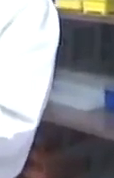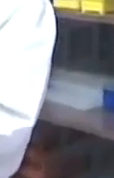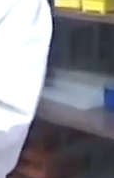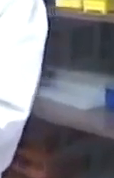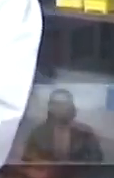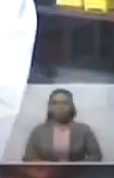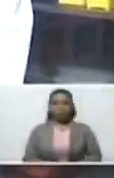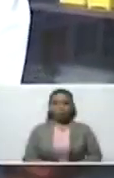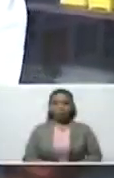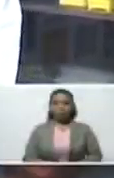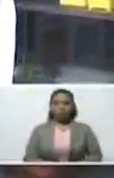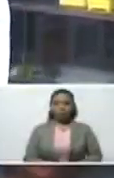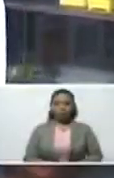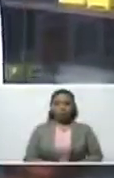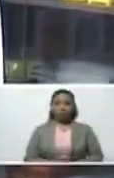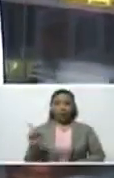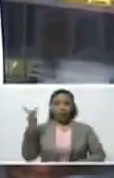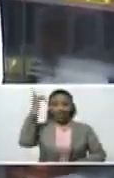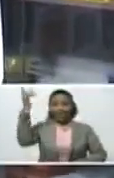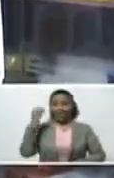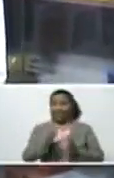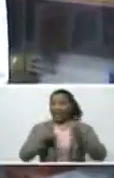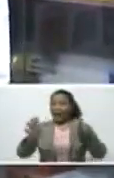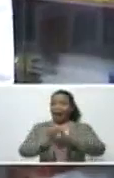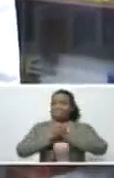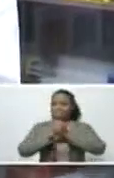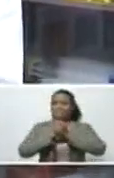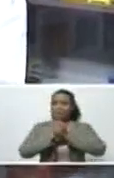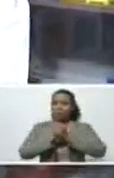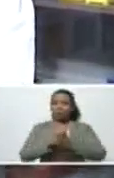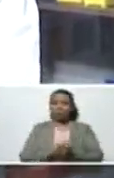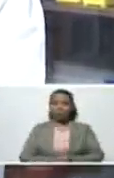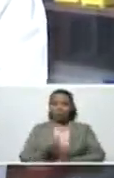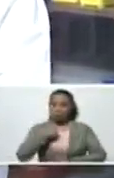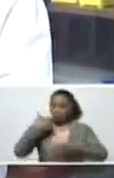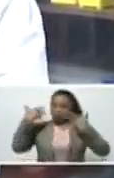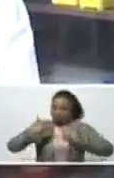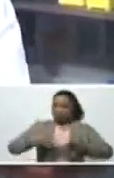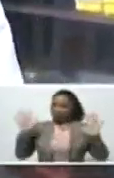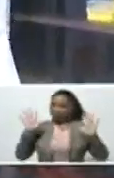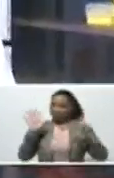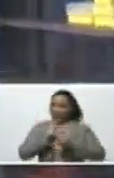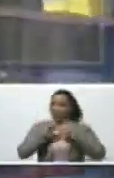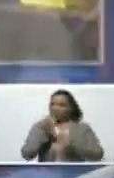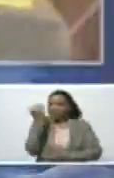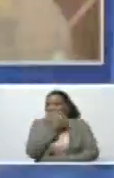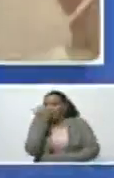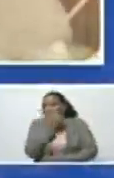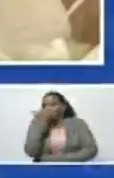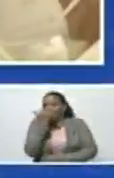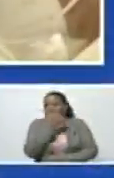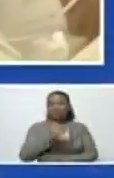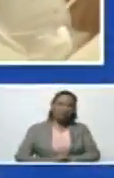simpático, inteligente y gran compañero. ¿Ah? Así soy yo. Ah, bueno.